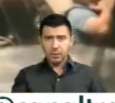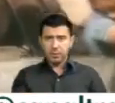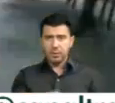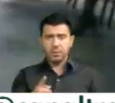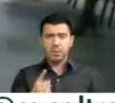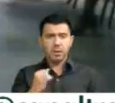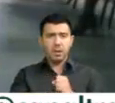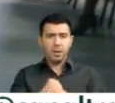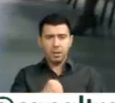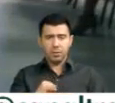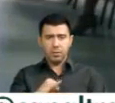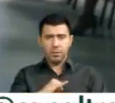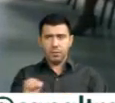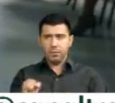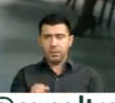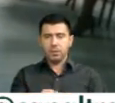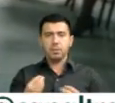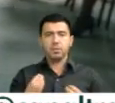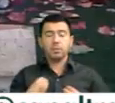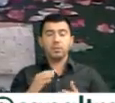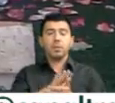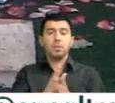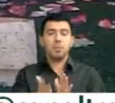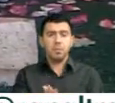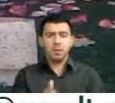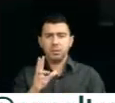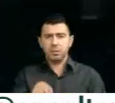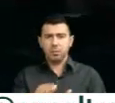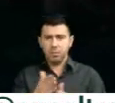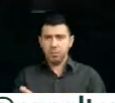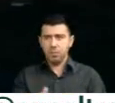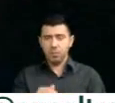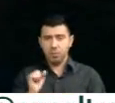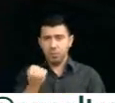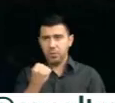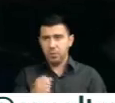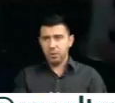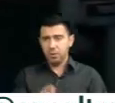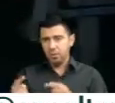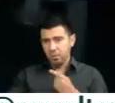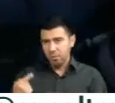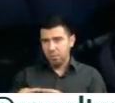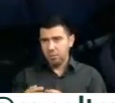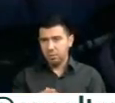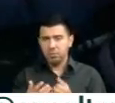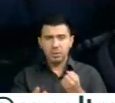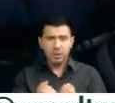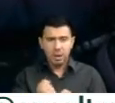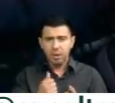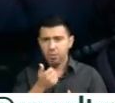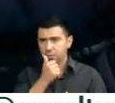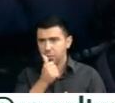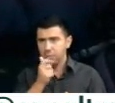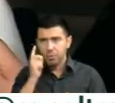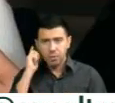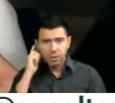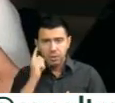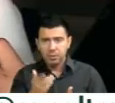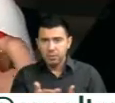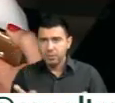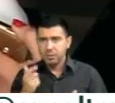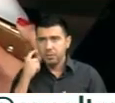inicio se viva en paz sin muertes violentas por riñas y accidentes de tránsito a causa de conducir en estado de embriaguez